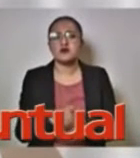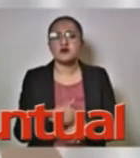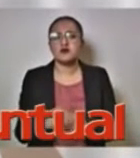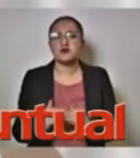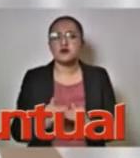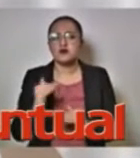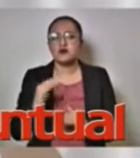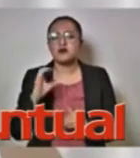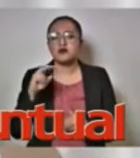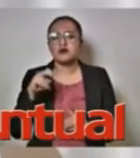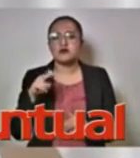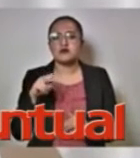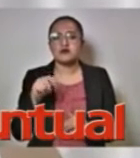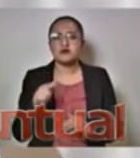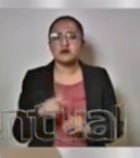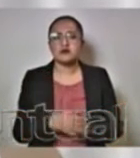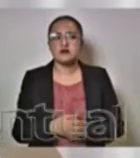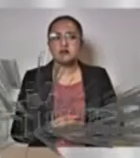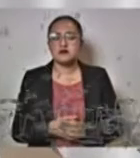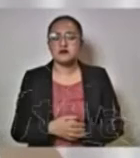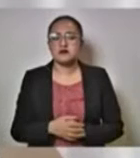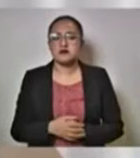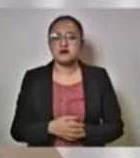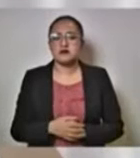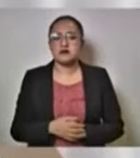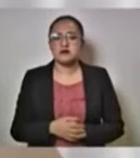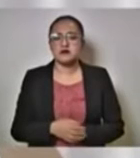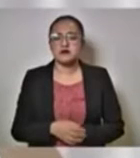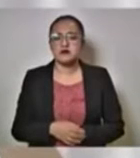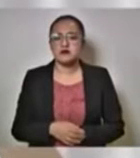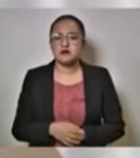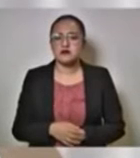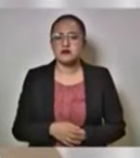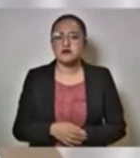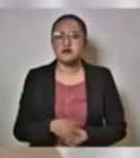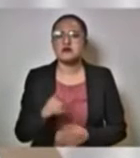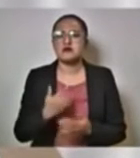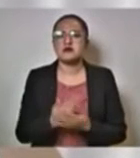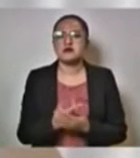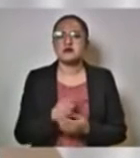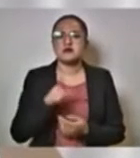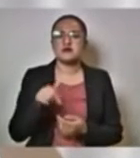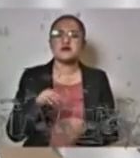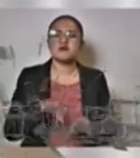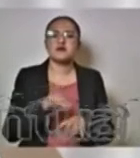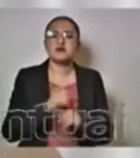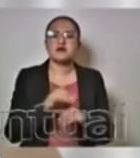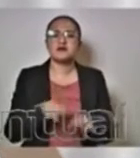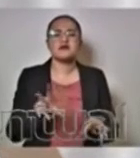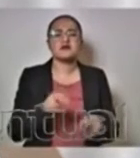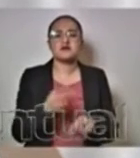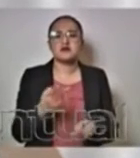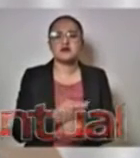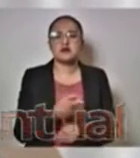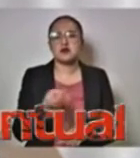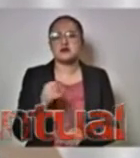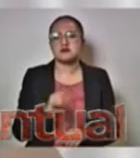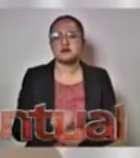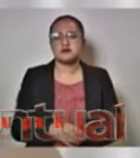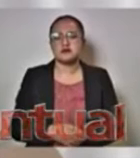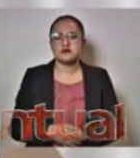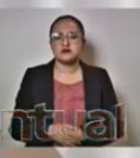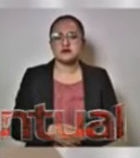y bueno eso eso eso espero que no ocurra así